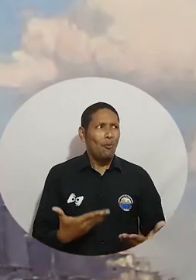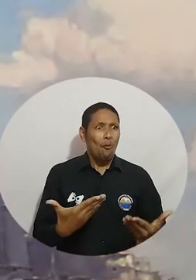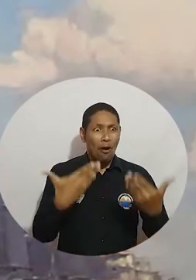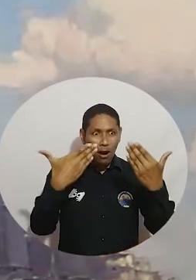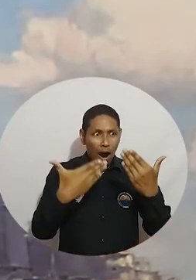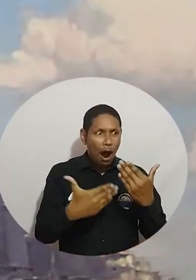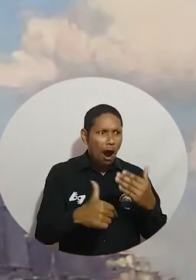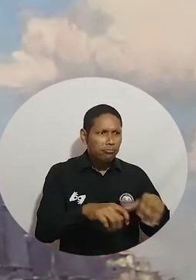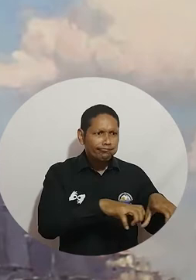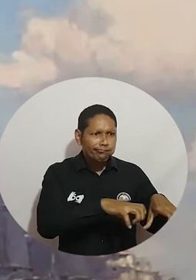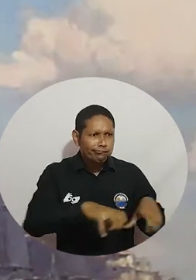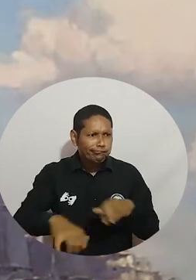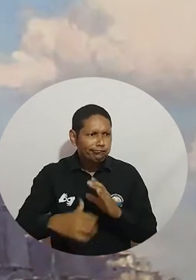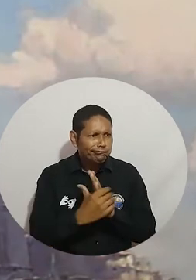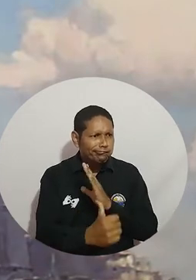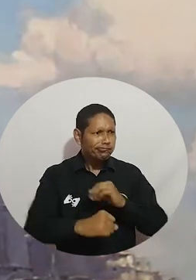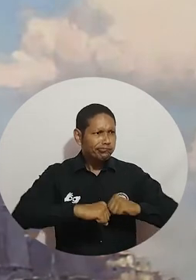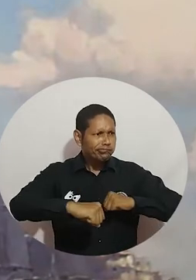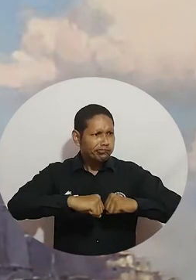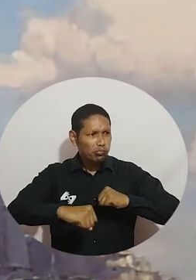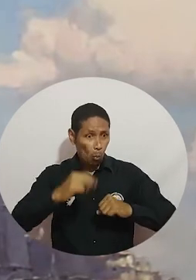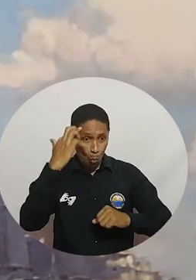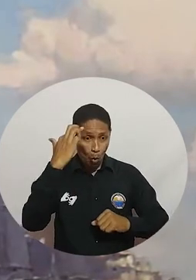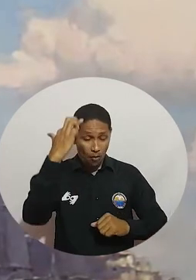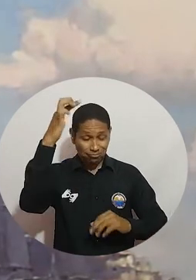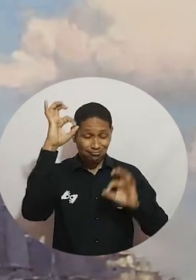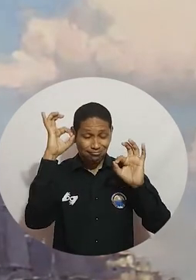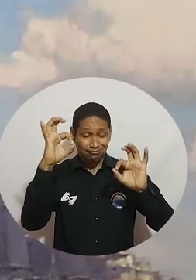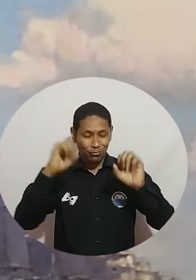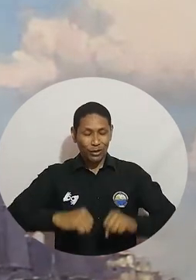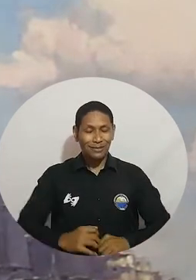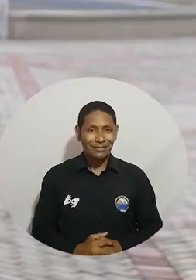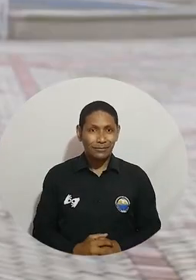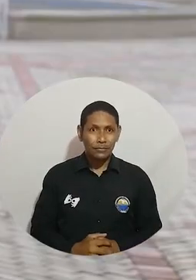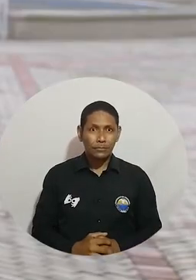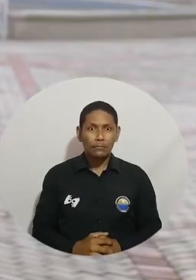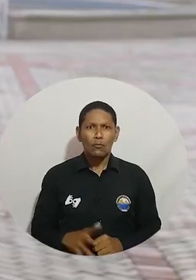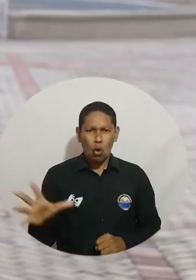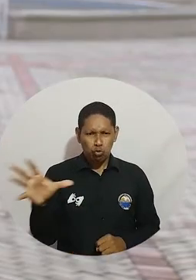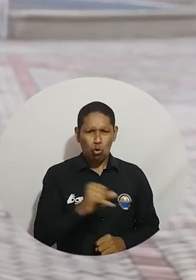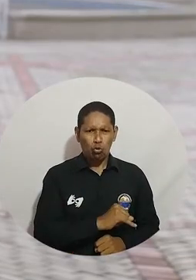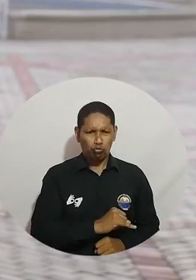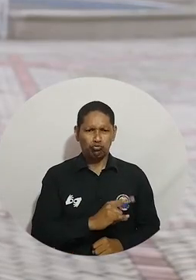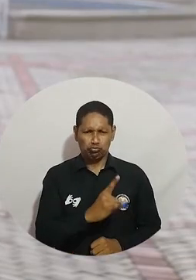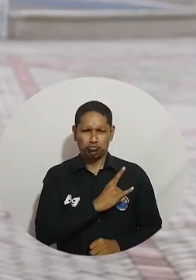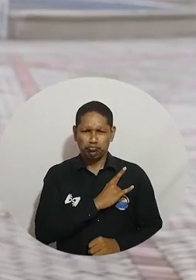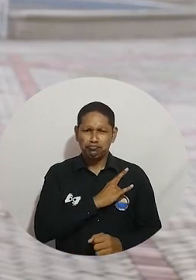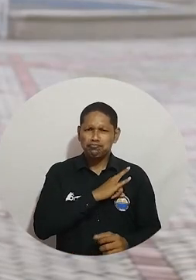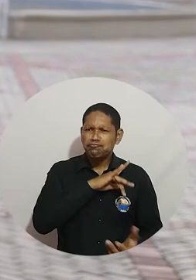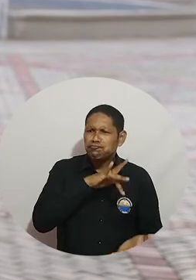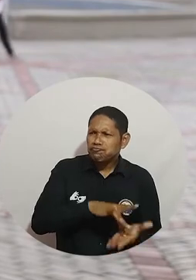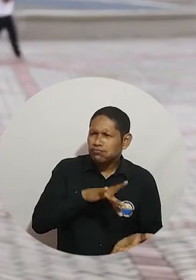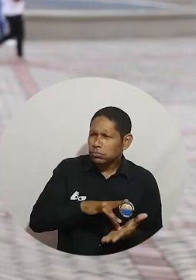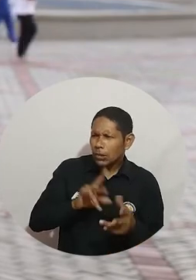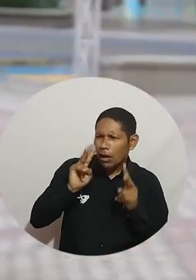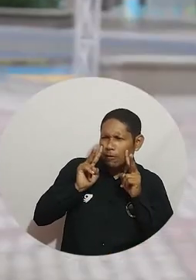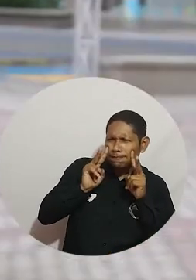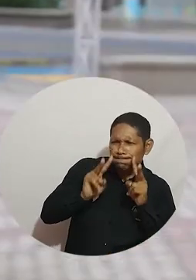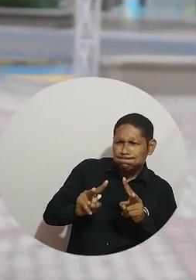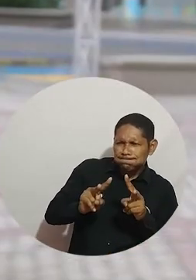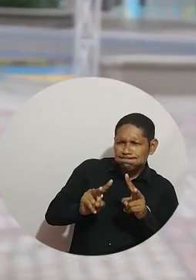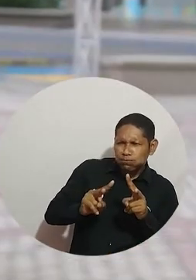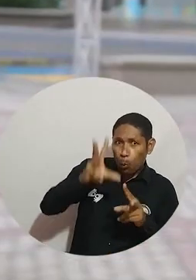las capacidades y las cualidades que tengan las personas para poder llegar a ser un gran profesional. Todos los universitarios podemos aprender y observar